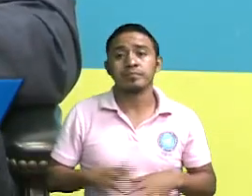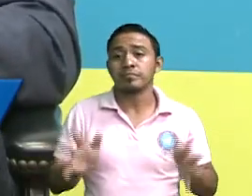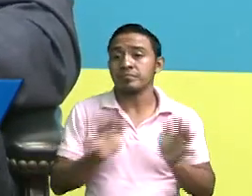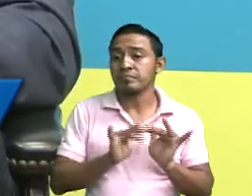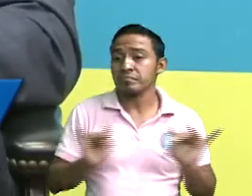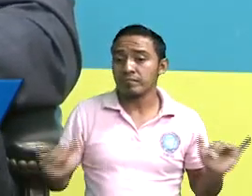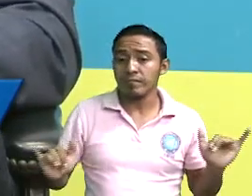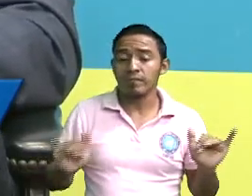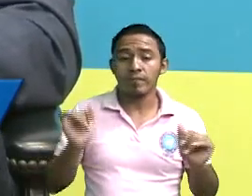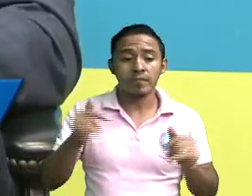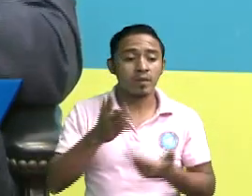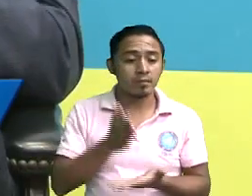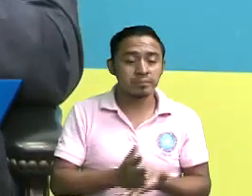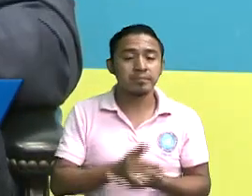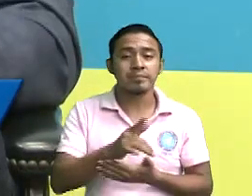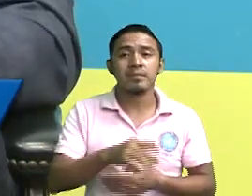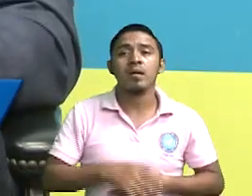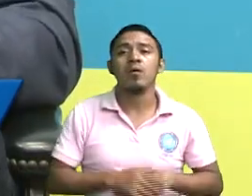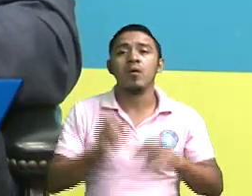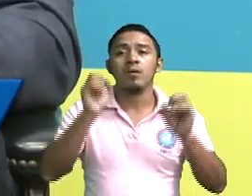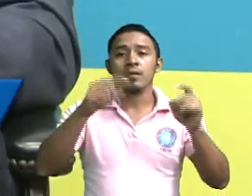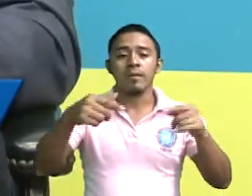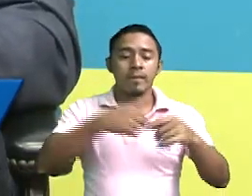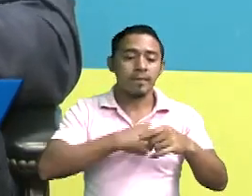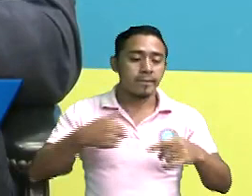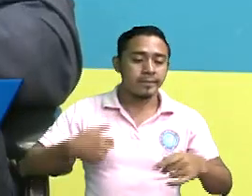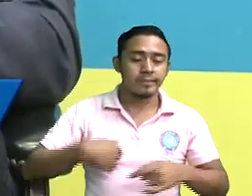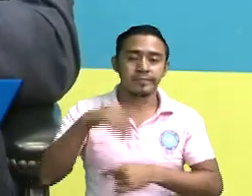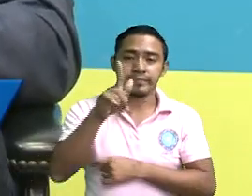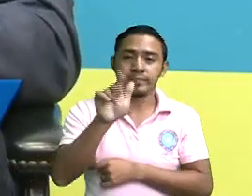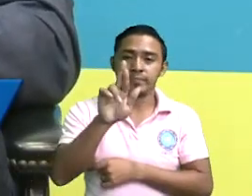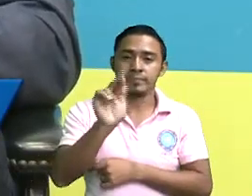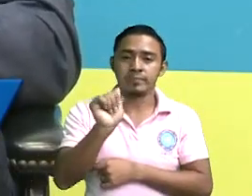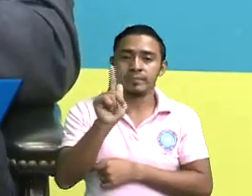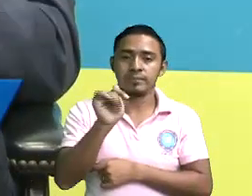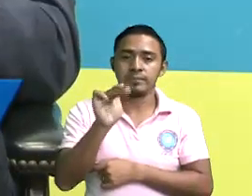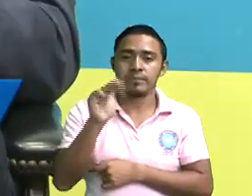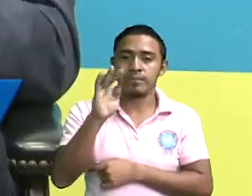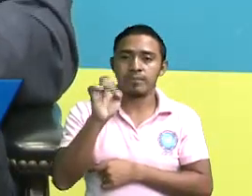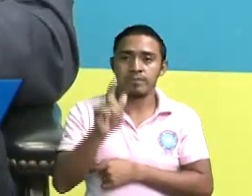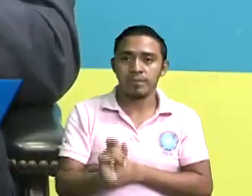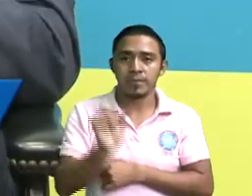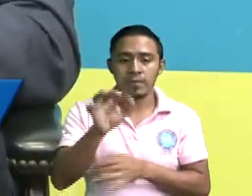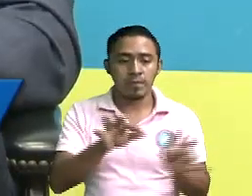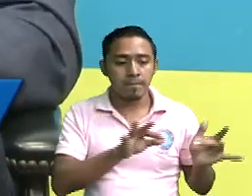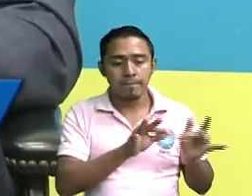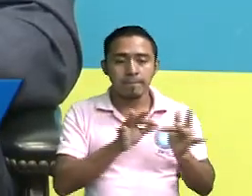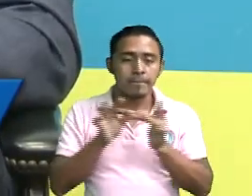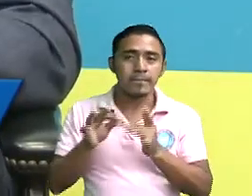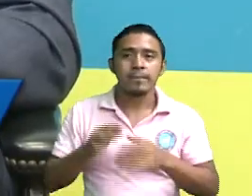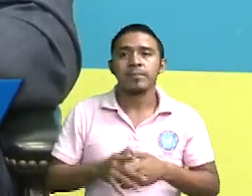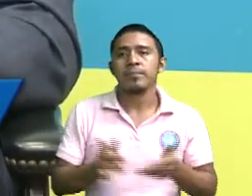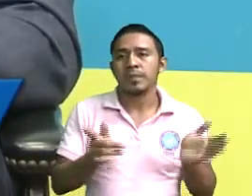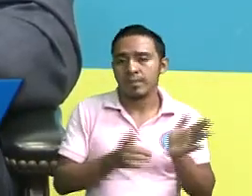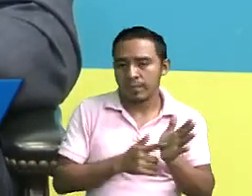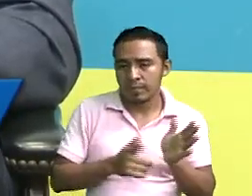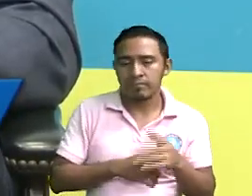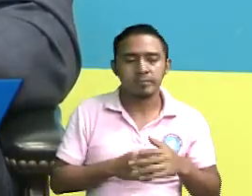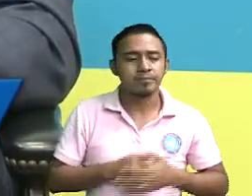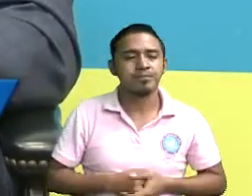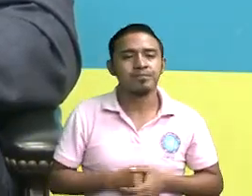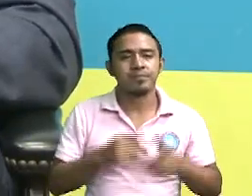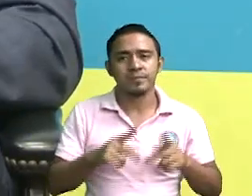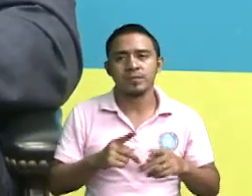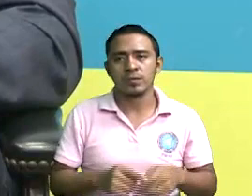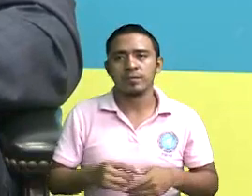nosotros determinamos la causa, ahora vamos a dar tratamiento para la causa específica. Por ejemplo, si un paciente